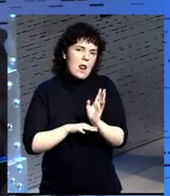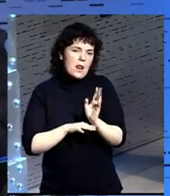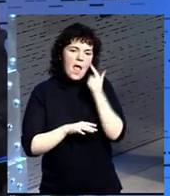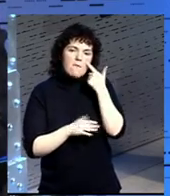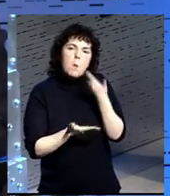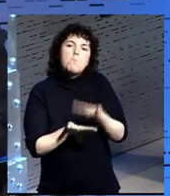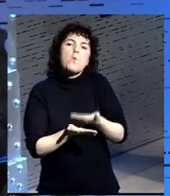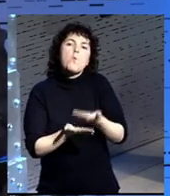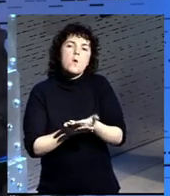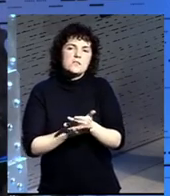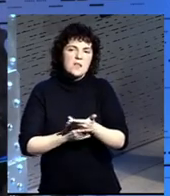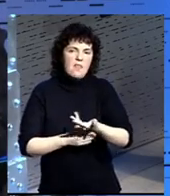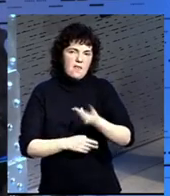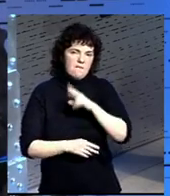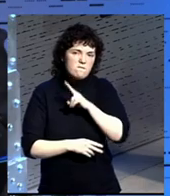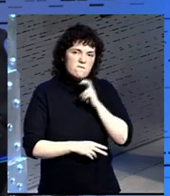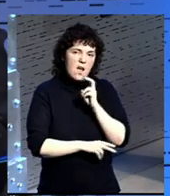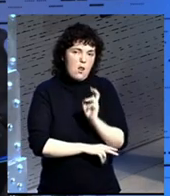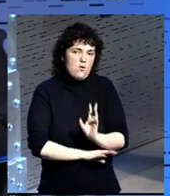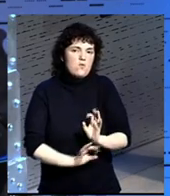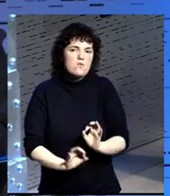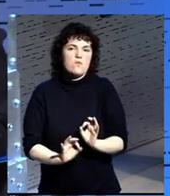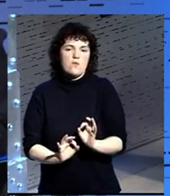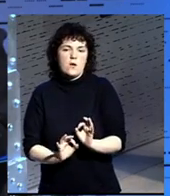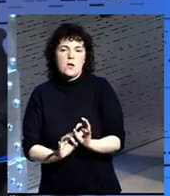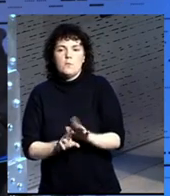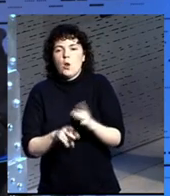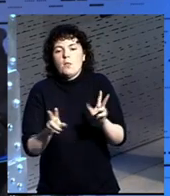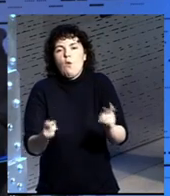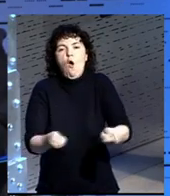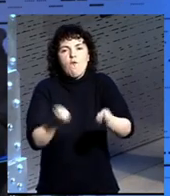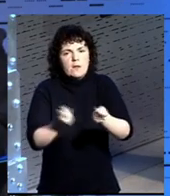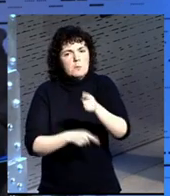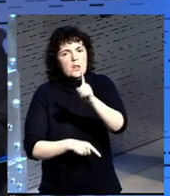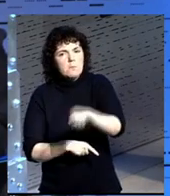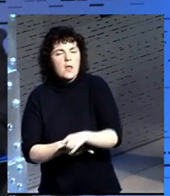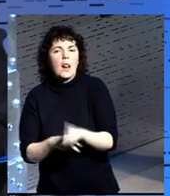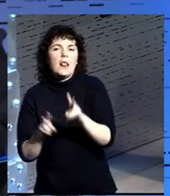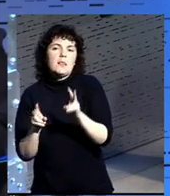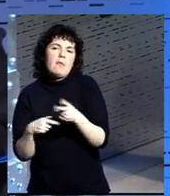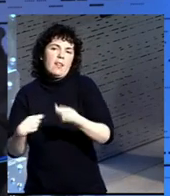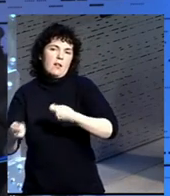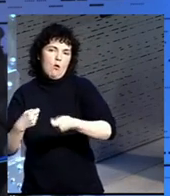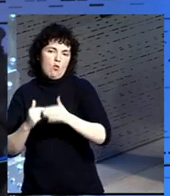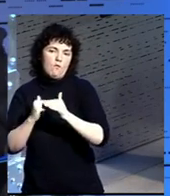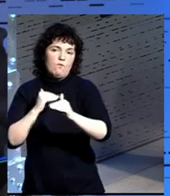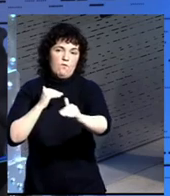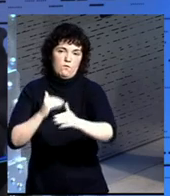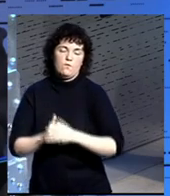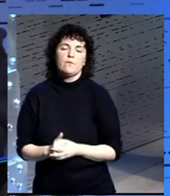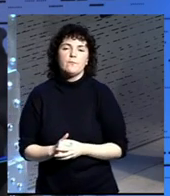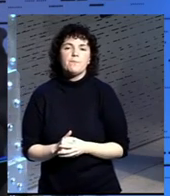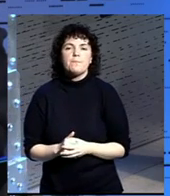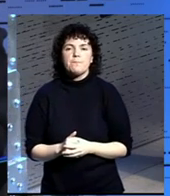de valor, no solo en términos de offering, sino también en términos de negocio, ¿no?